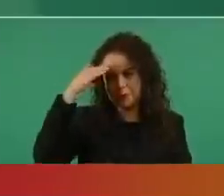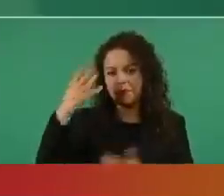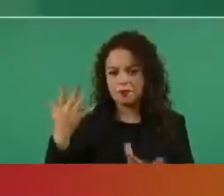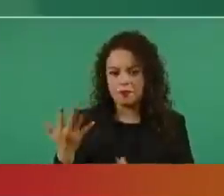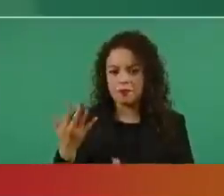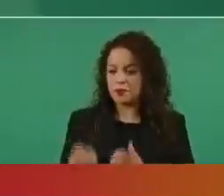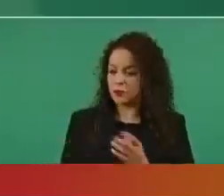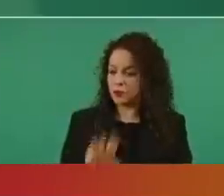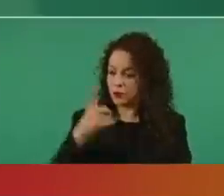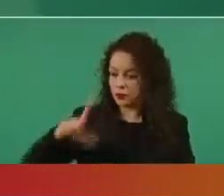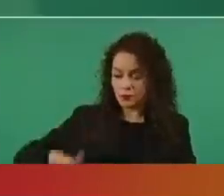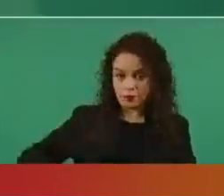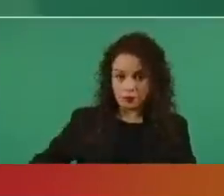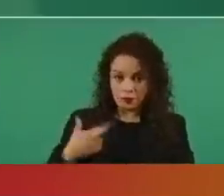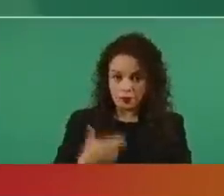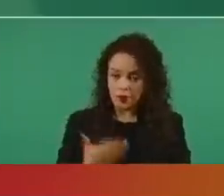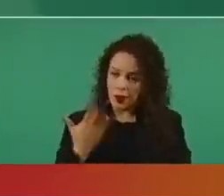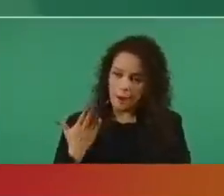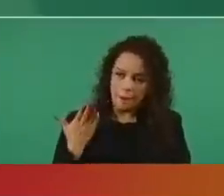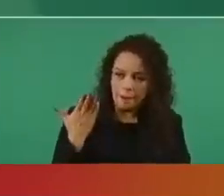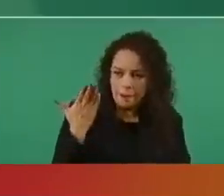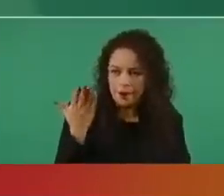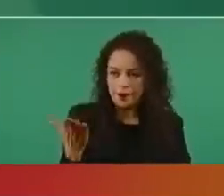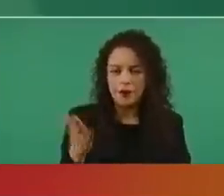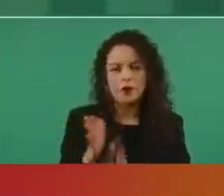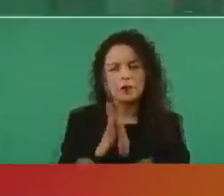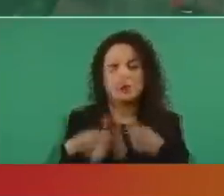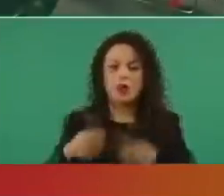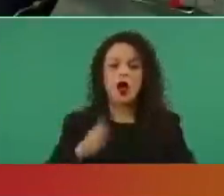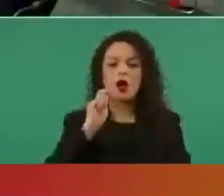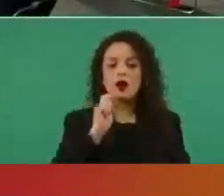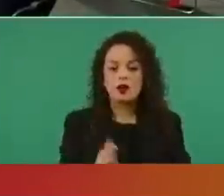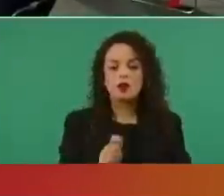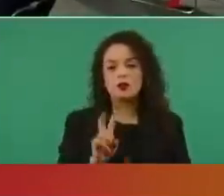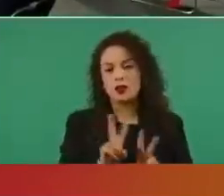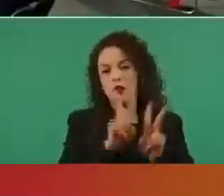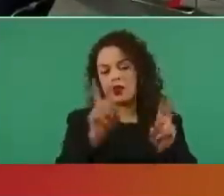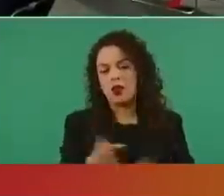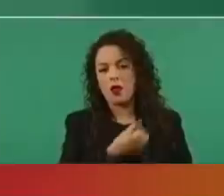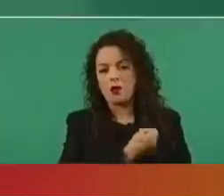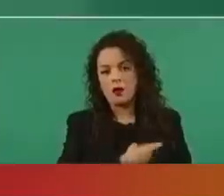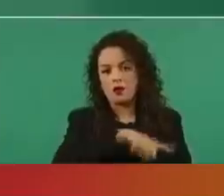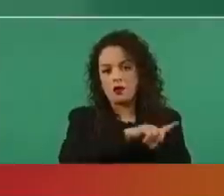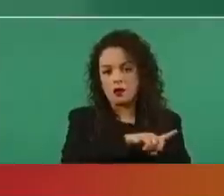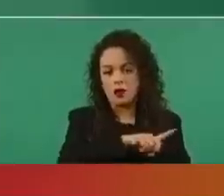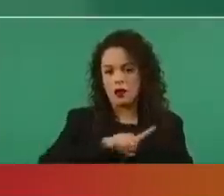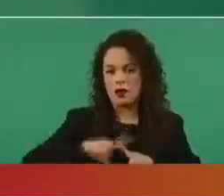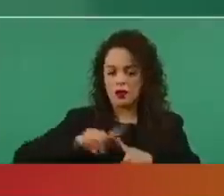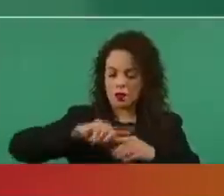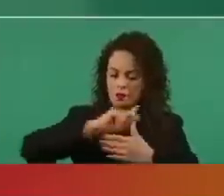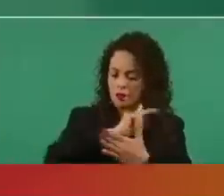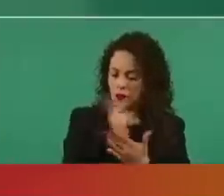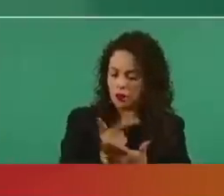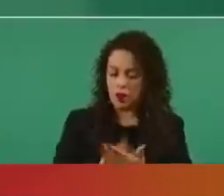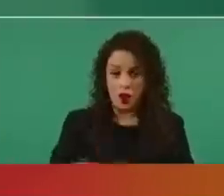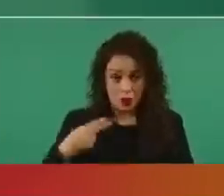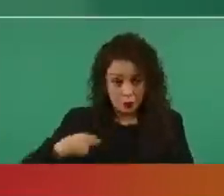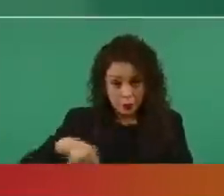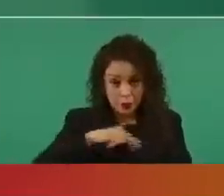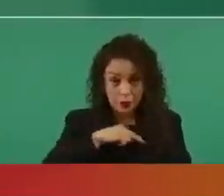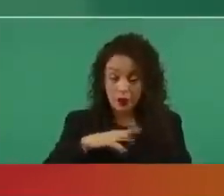Al nuevo gobernador que nos ayude. Tenemos el compromiso